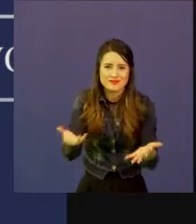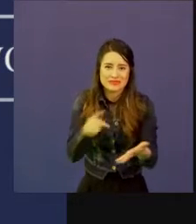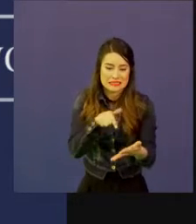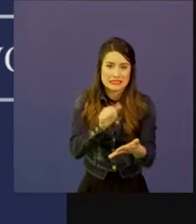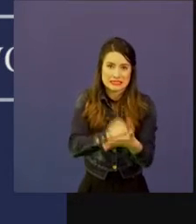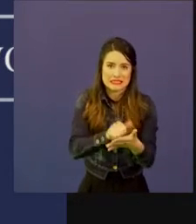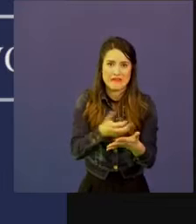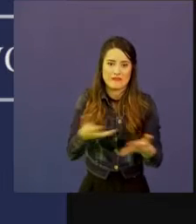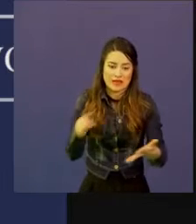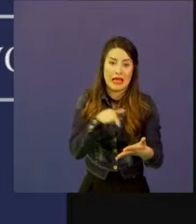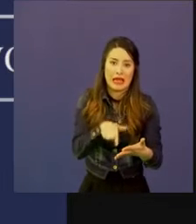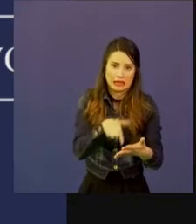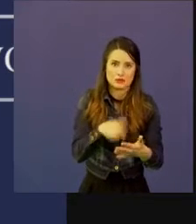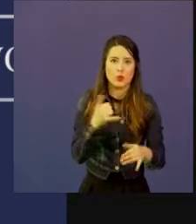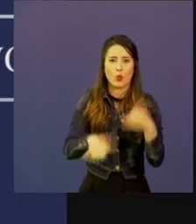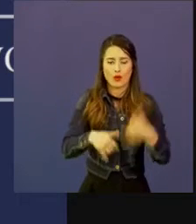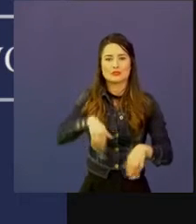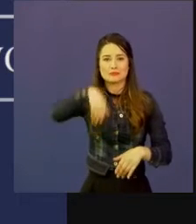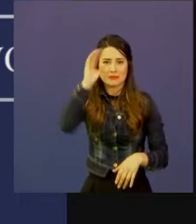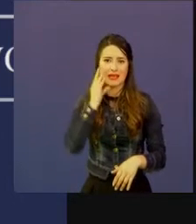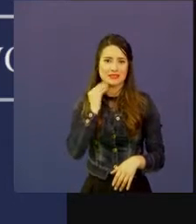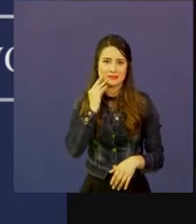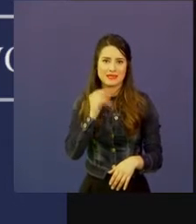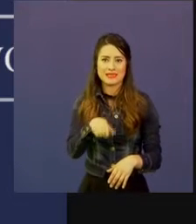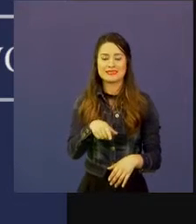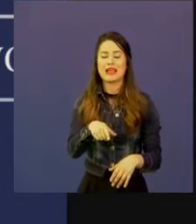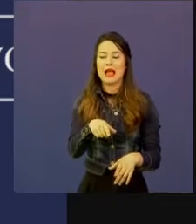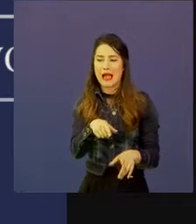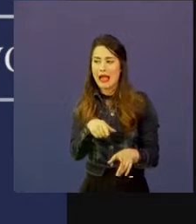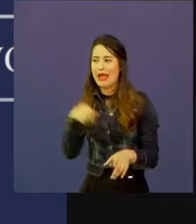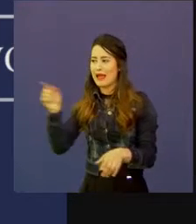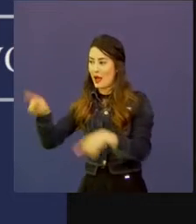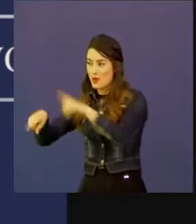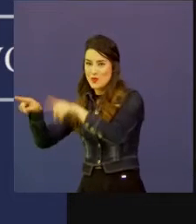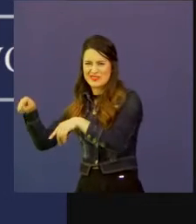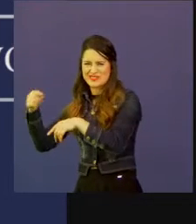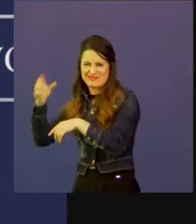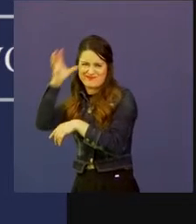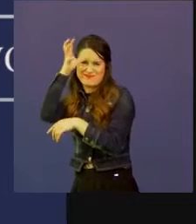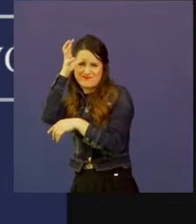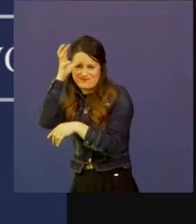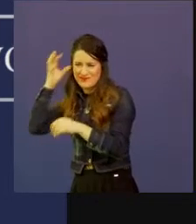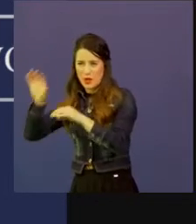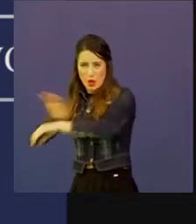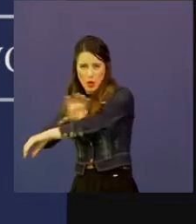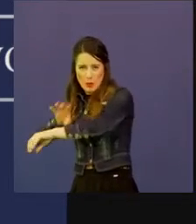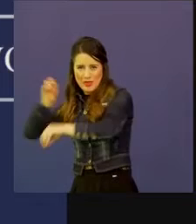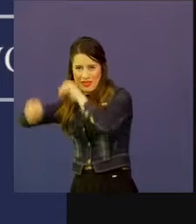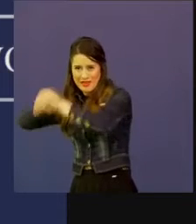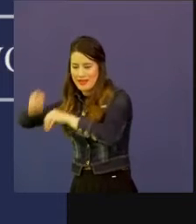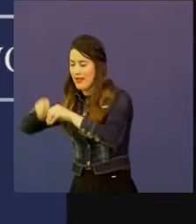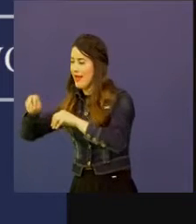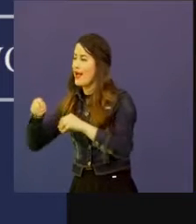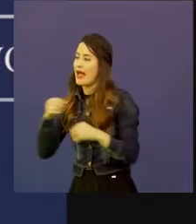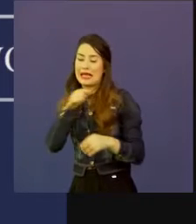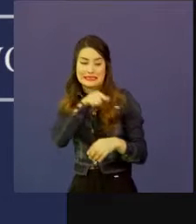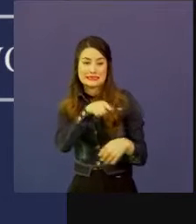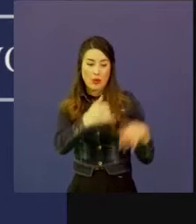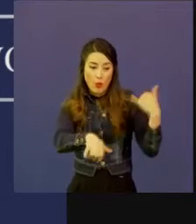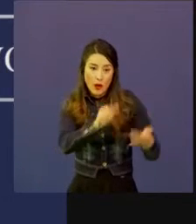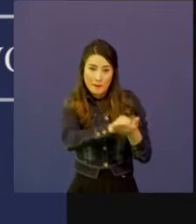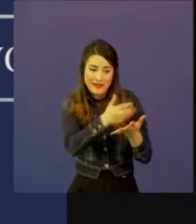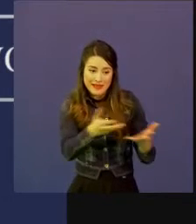y los diseñadores trataban de organizar como todas esas ideas para que luego fuese viable ese proceso, llevarlo a una